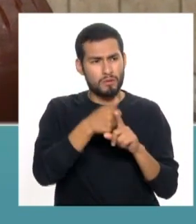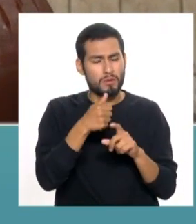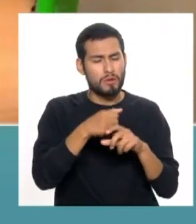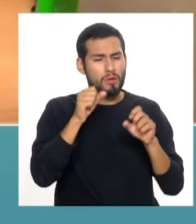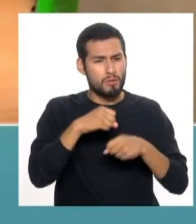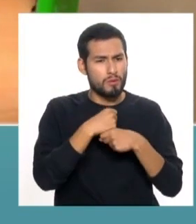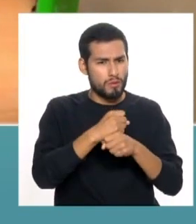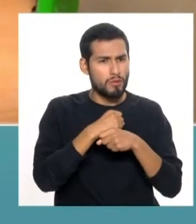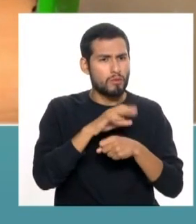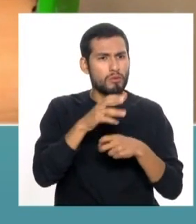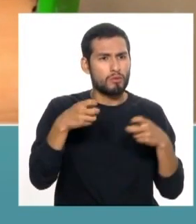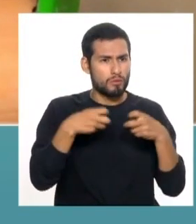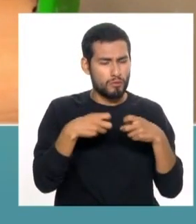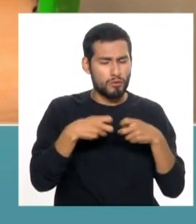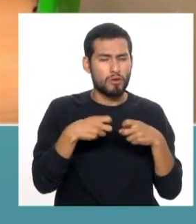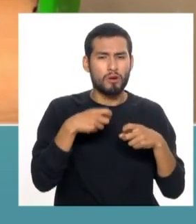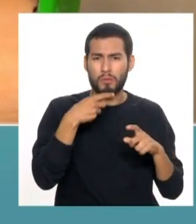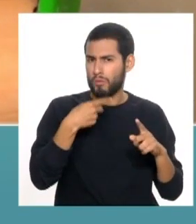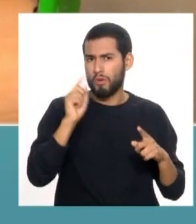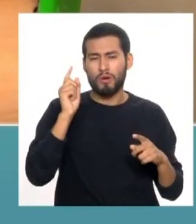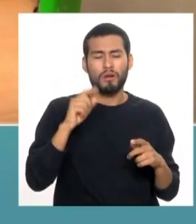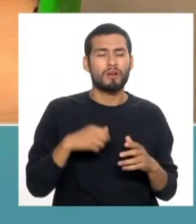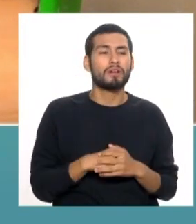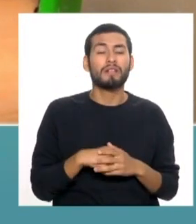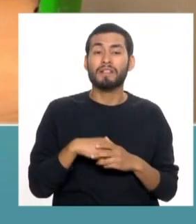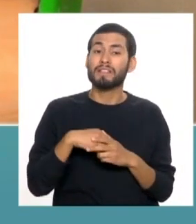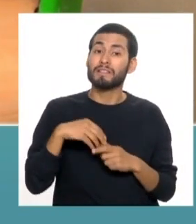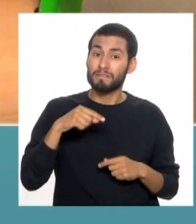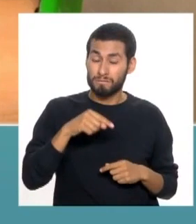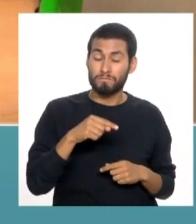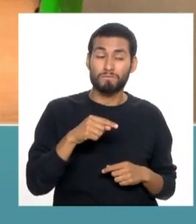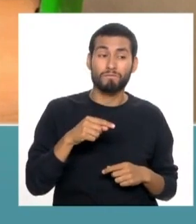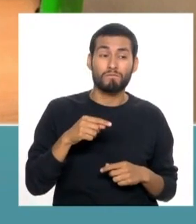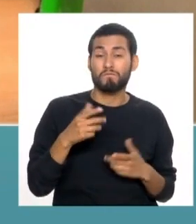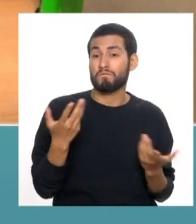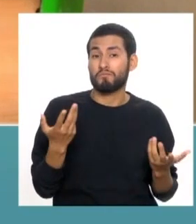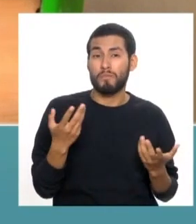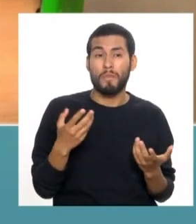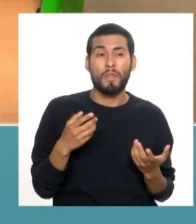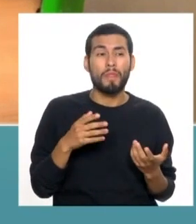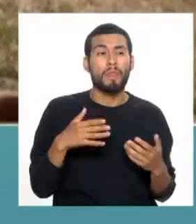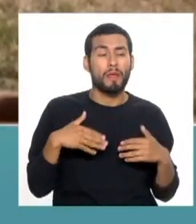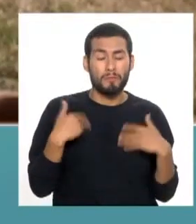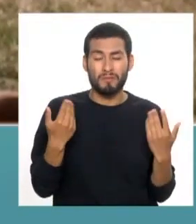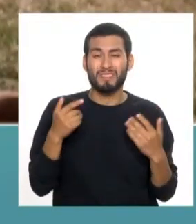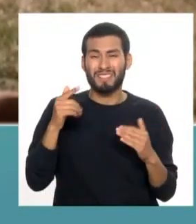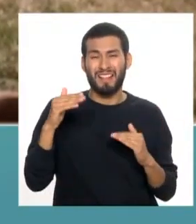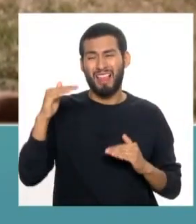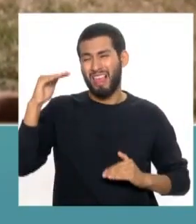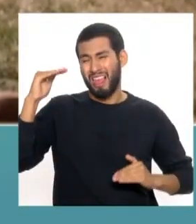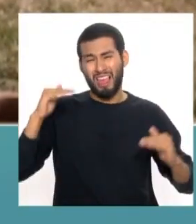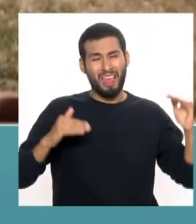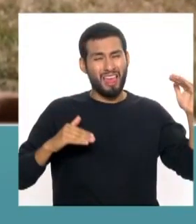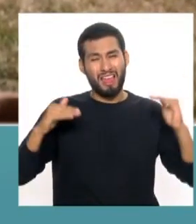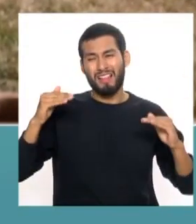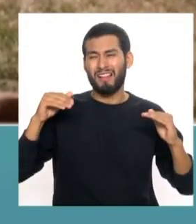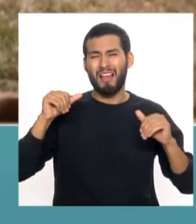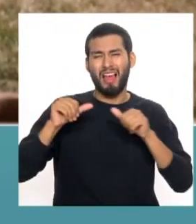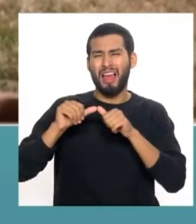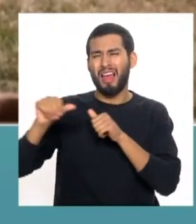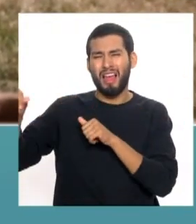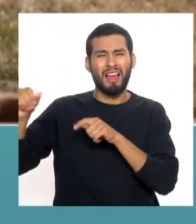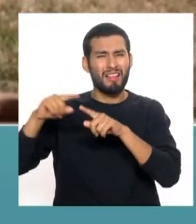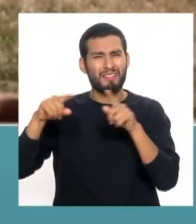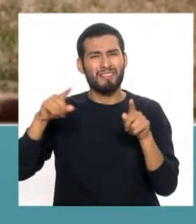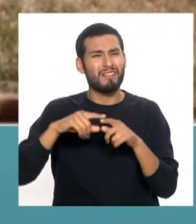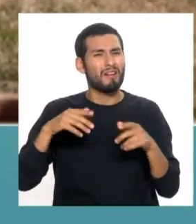puedan generar su propia corriente. Y de esta manera, pues, lograr cerrar esa brecha grande de